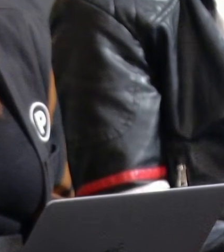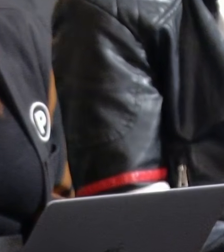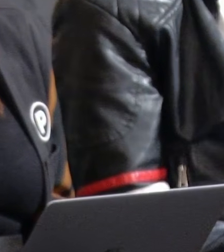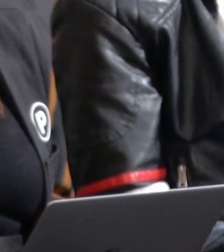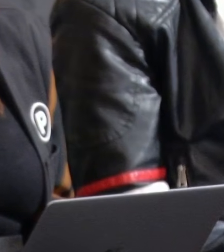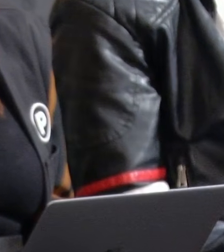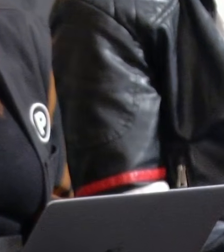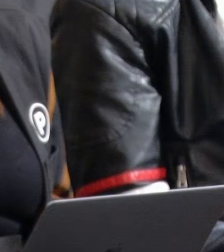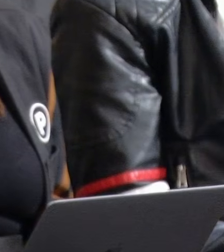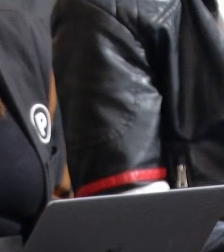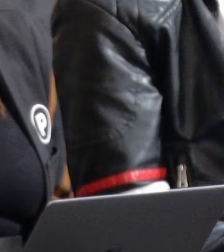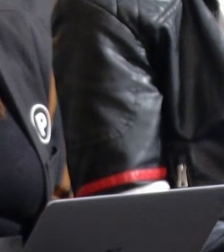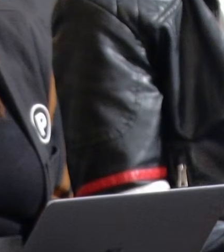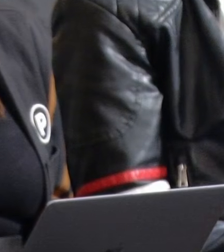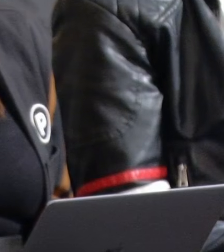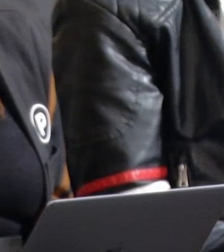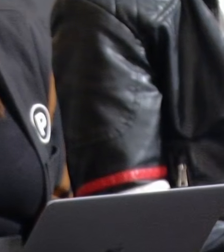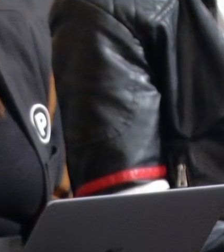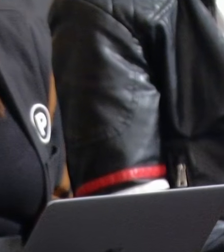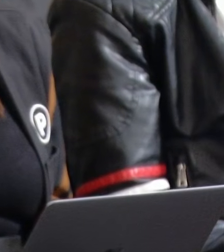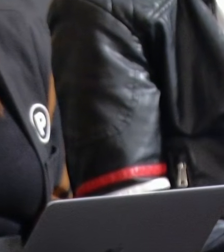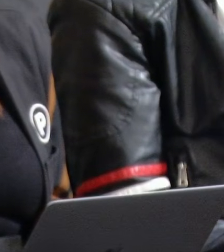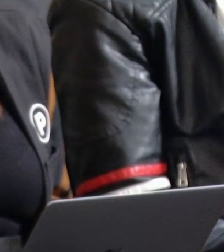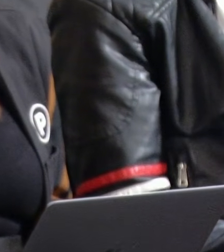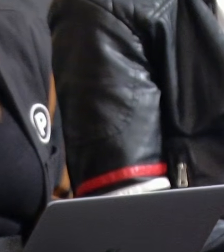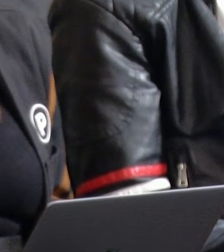ya no se tendrían estas